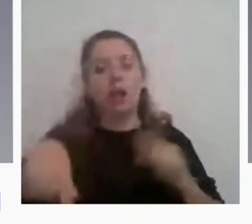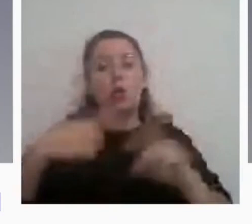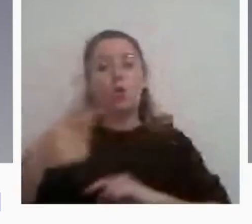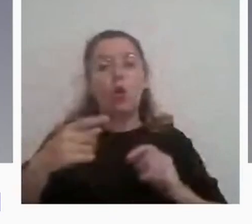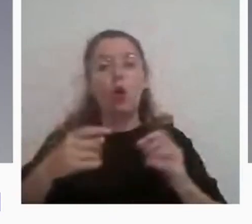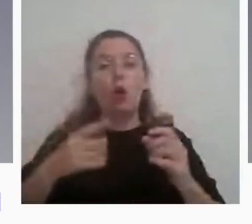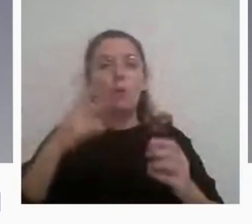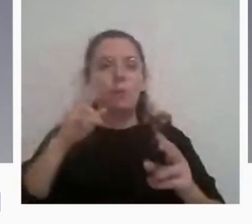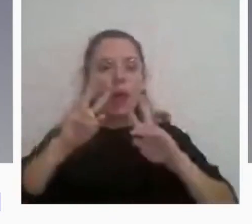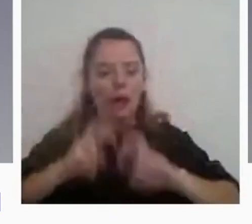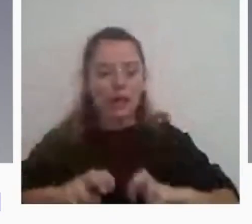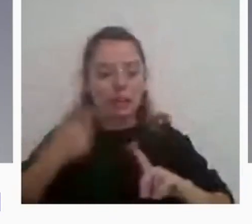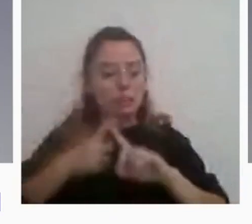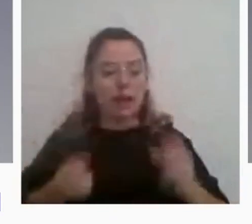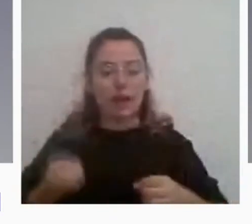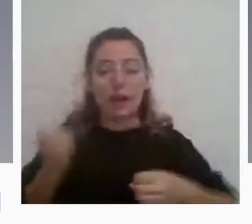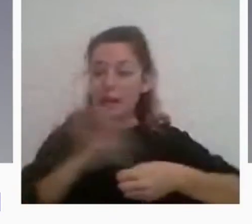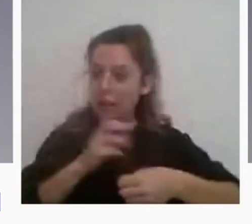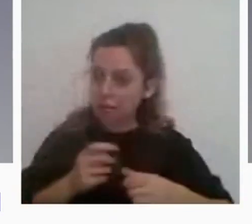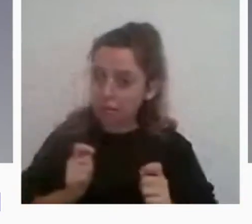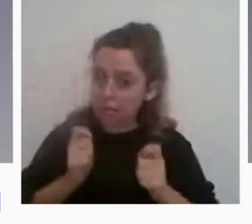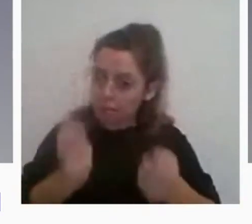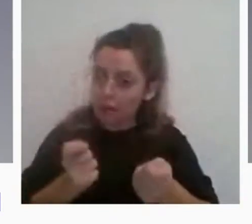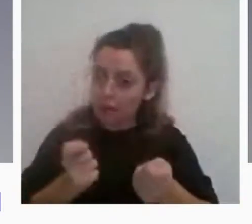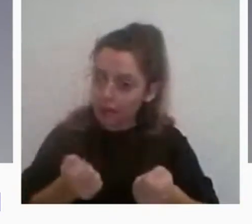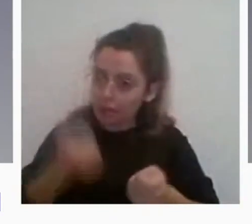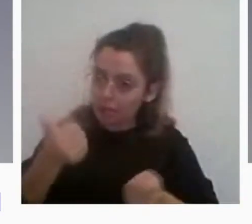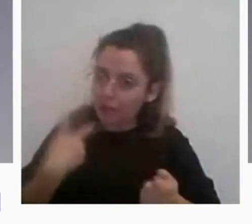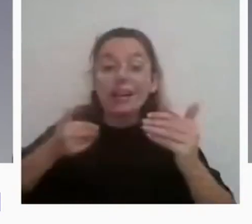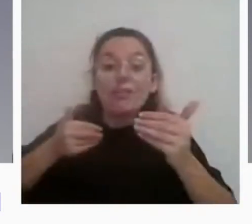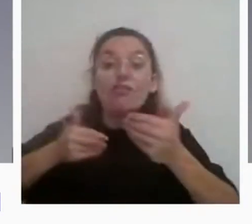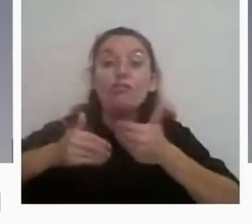más y con eso conseguir un futuro más